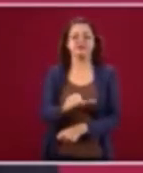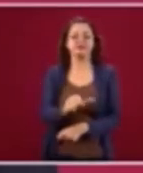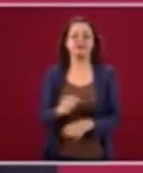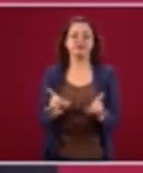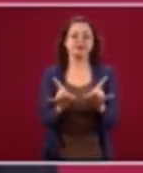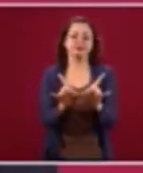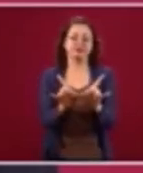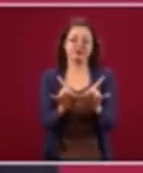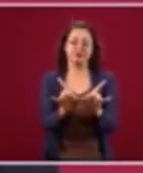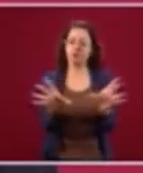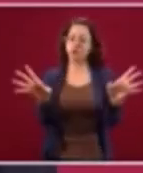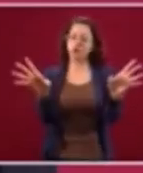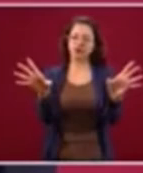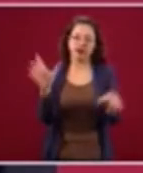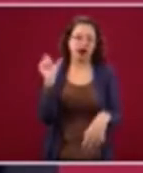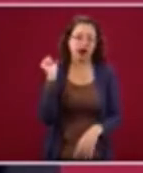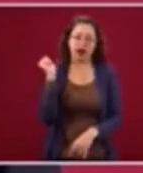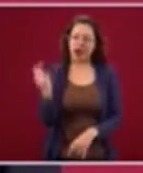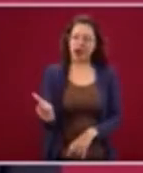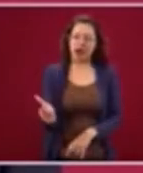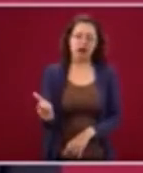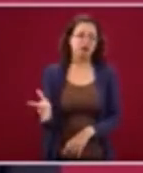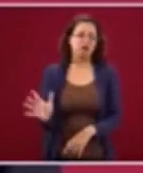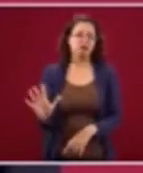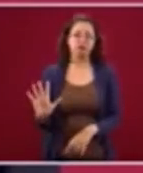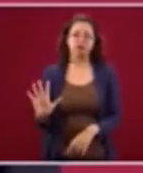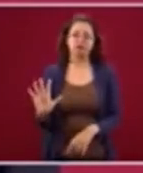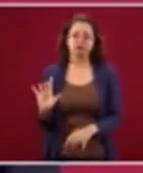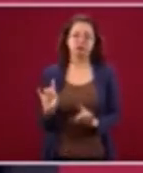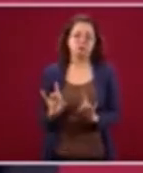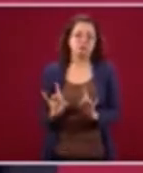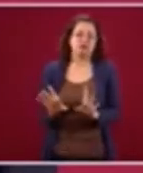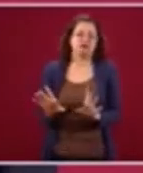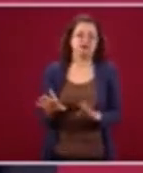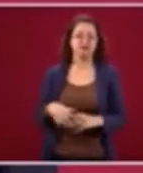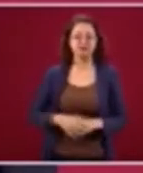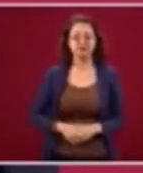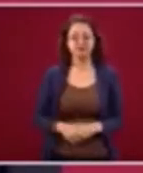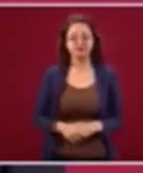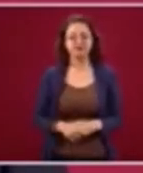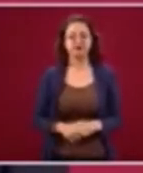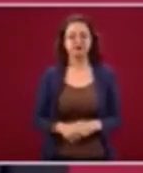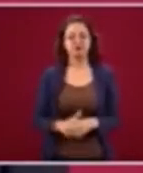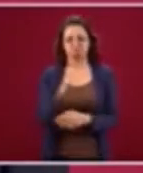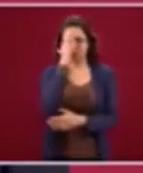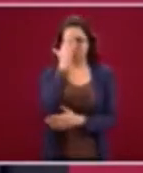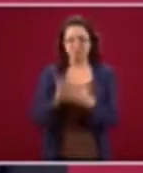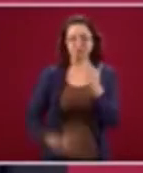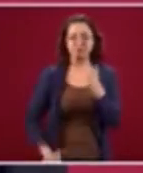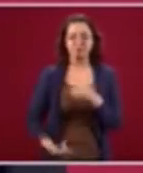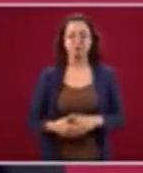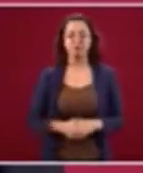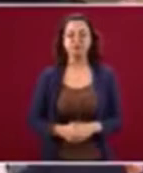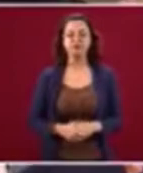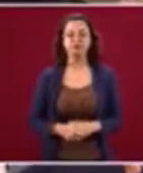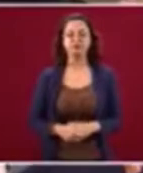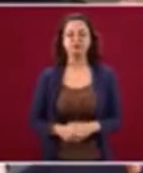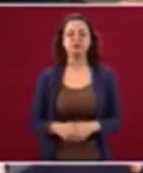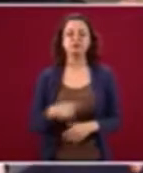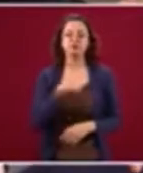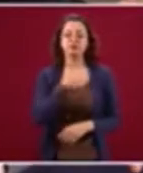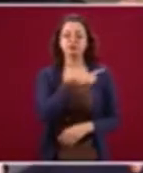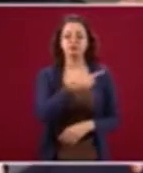pueda haber una imprudencia, una falta de respeto. Y yo tengo que